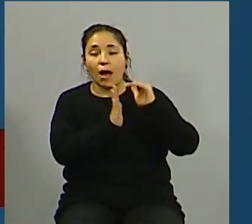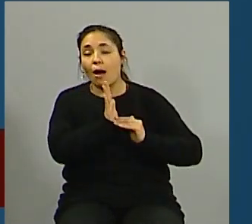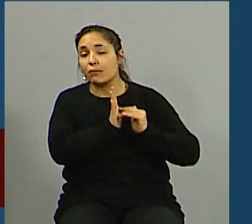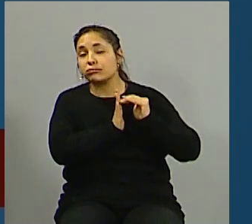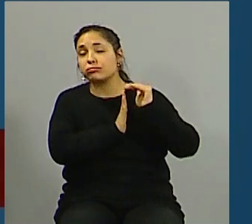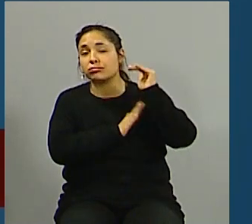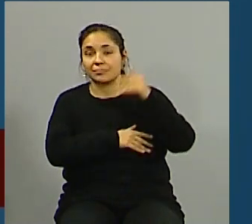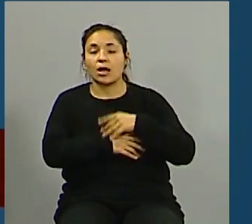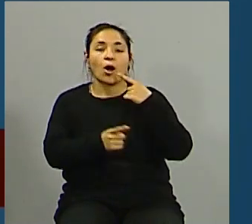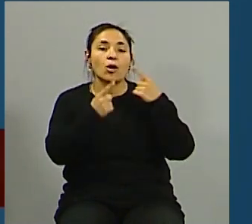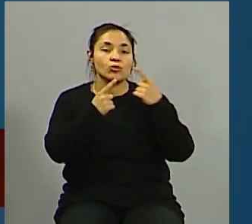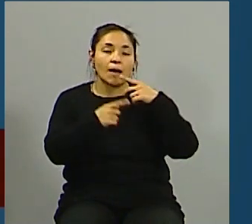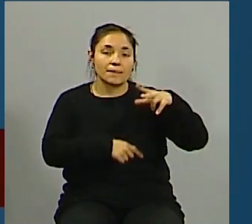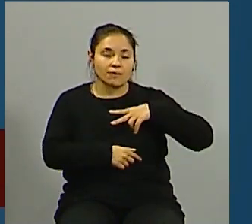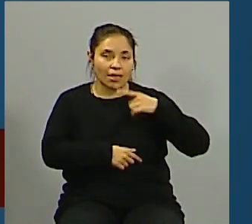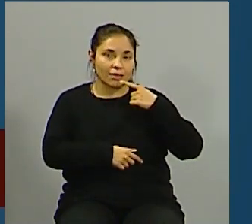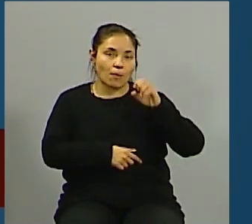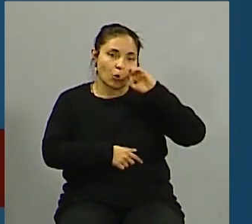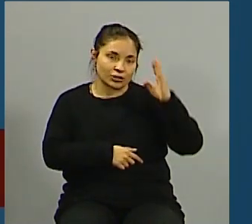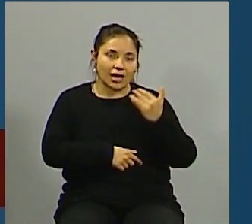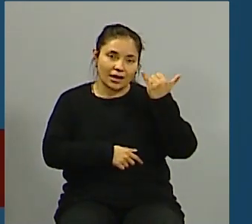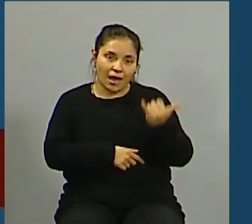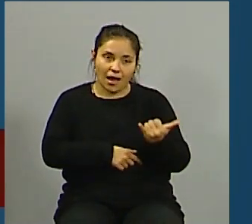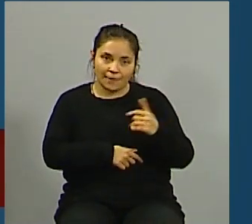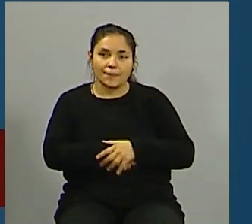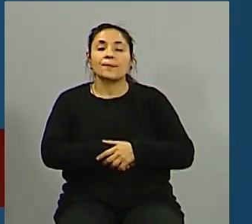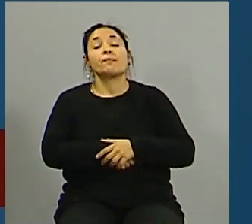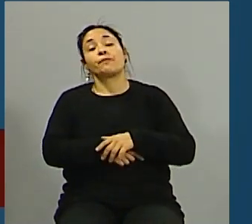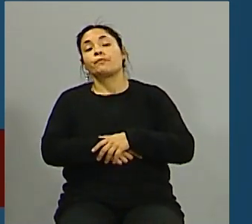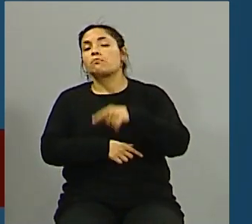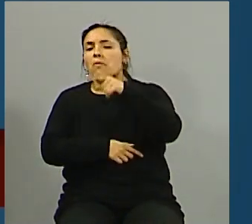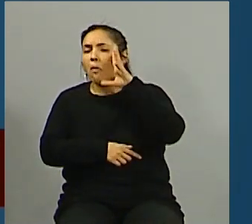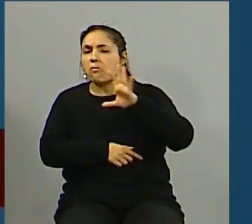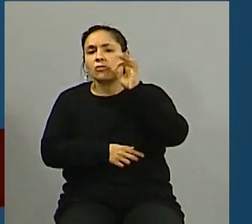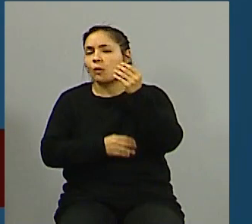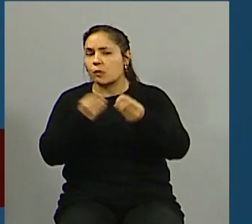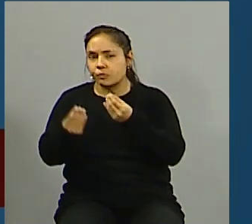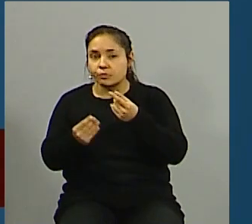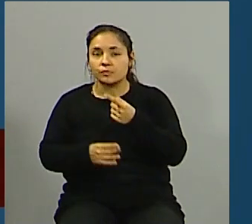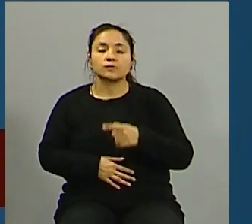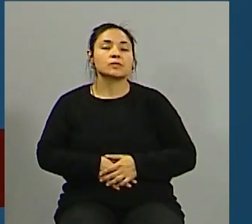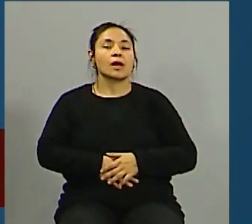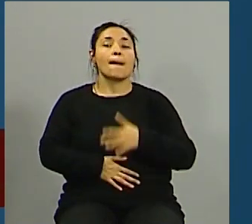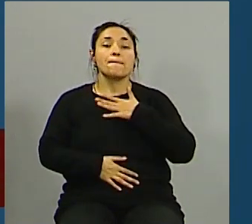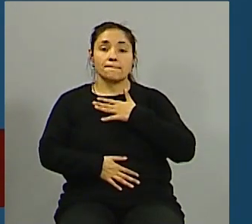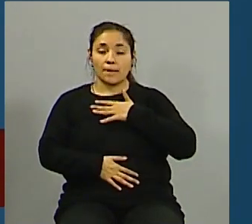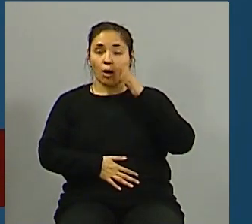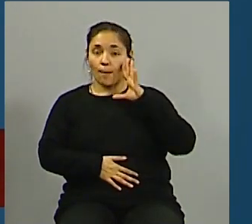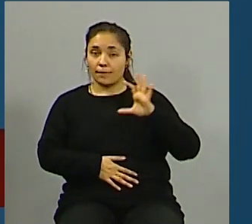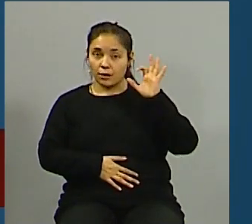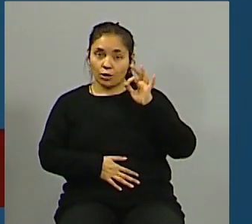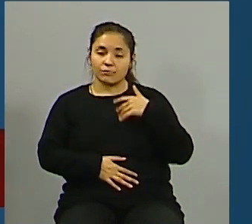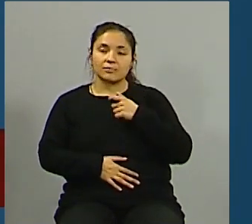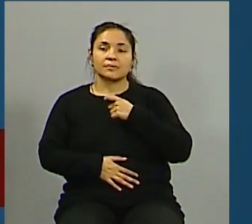Algunas consultoras privadas ya hablan de porcentajes. ¿Cuál es tu apreciación, Karina? Sí, mi apreciación, mira, sin ánimo